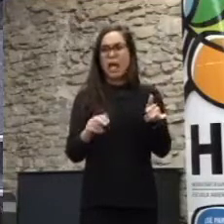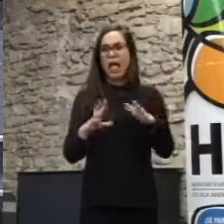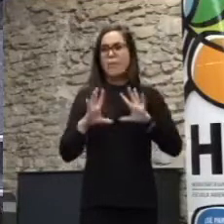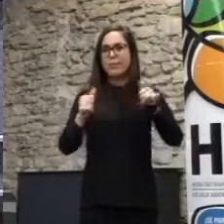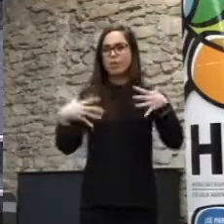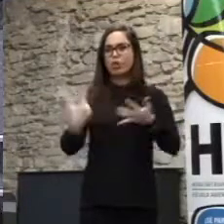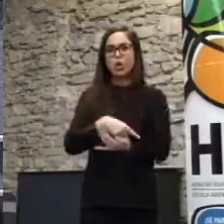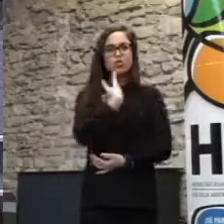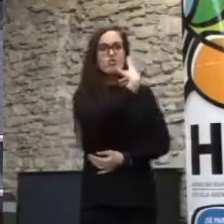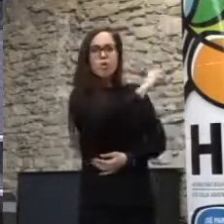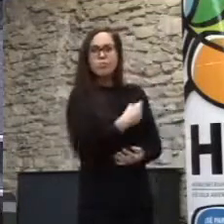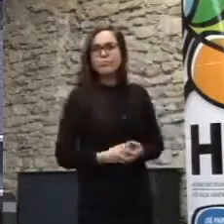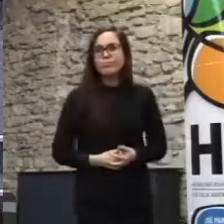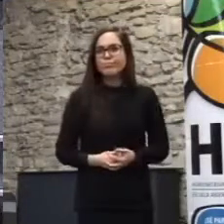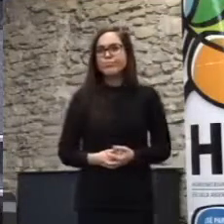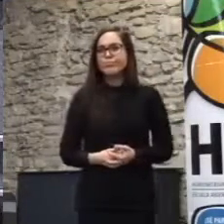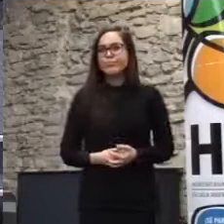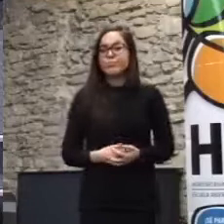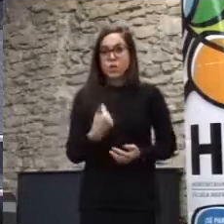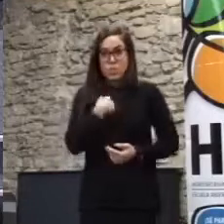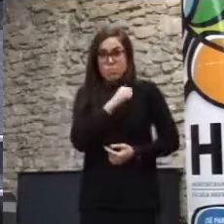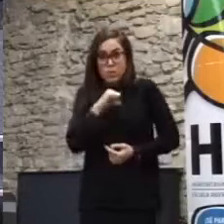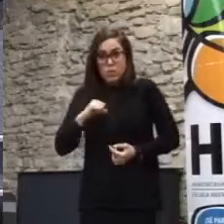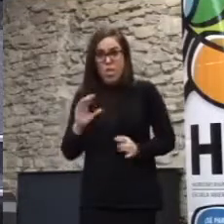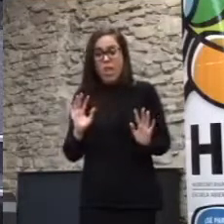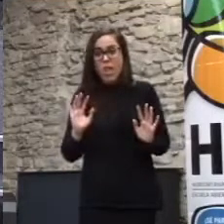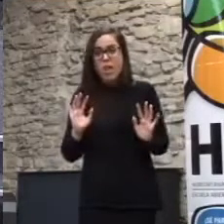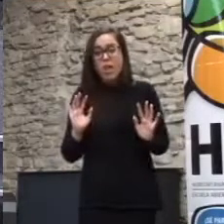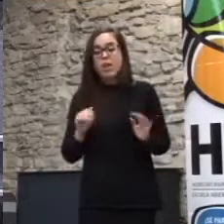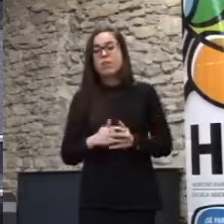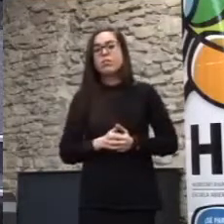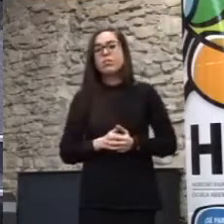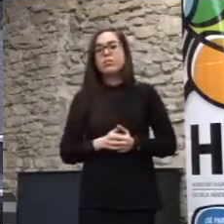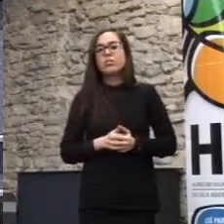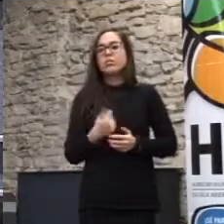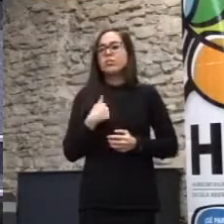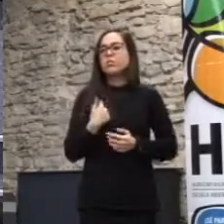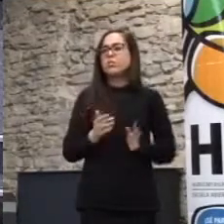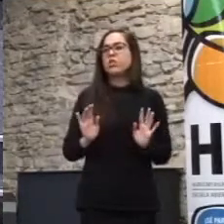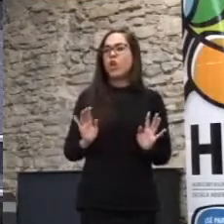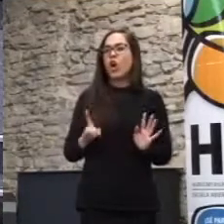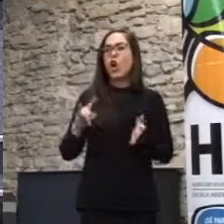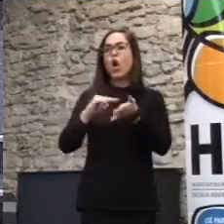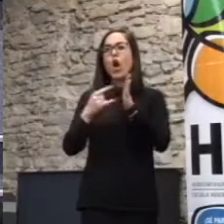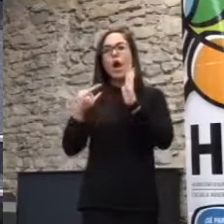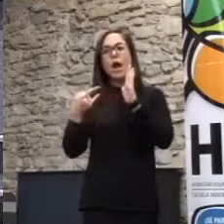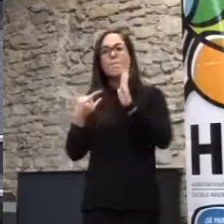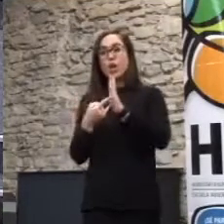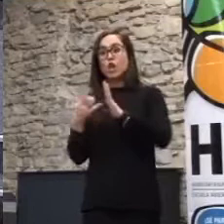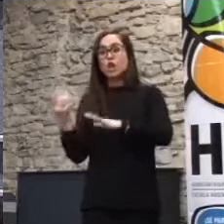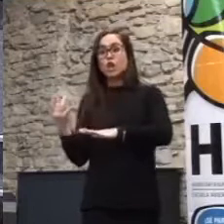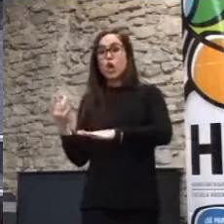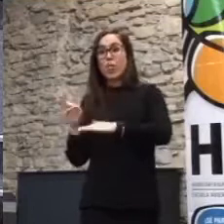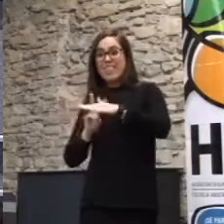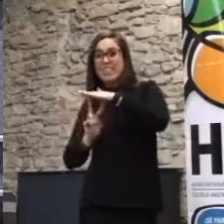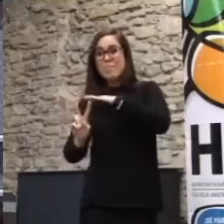Sí. Yo, personalmente, era de las que echaba pestes contra el proyecto del tranvía cuando